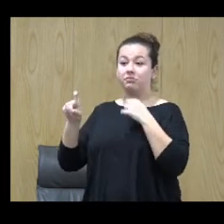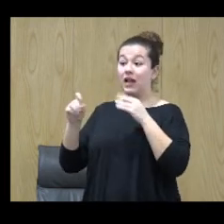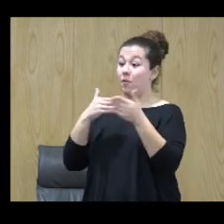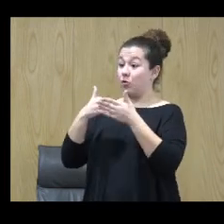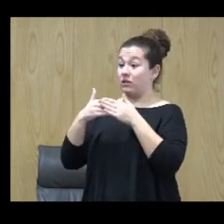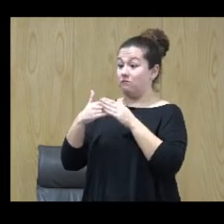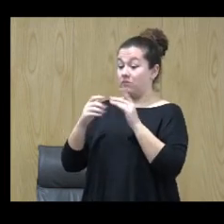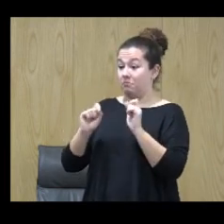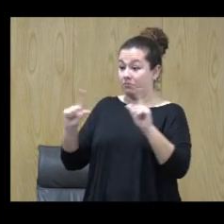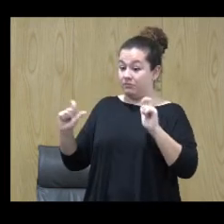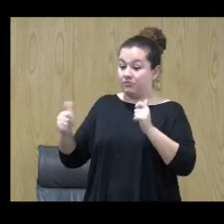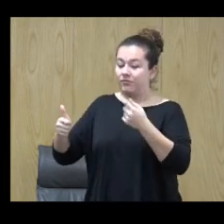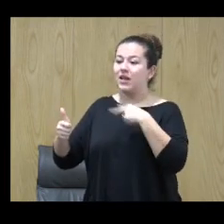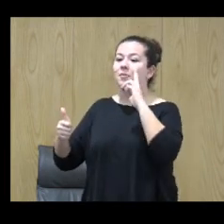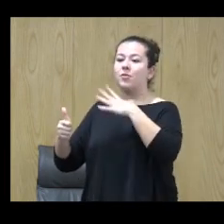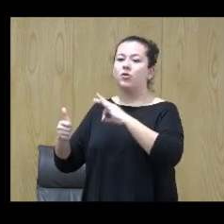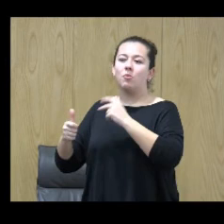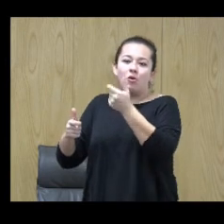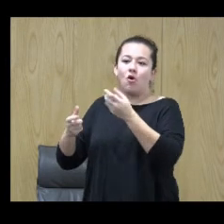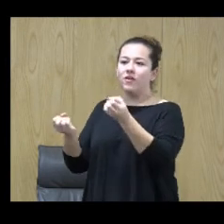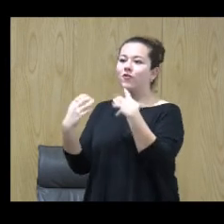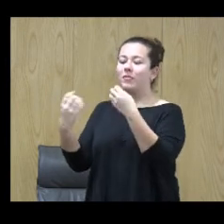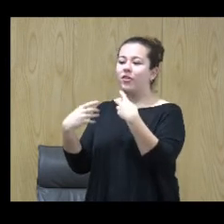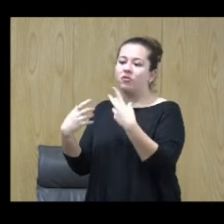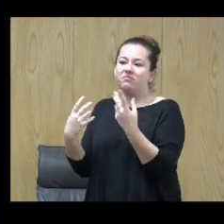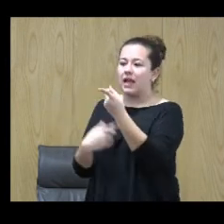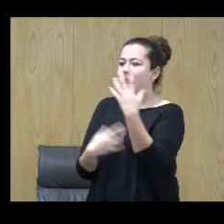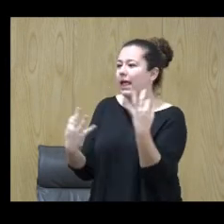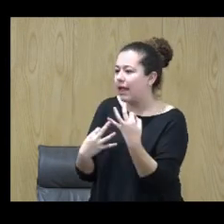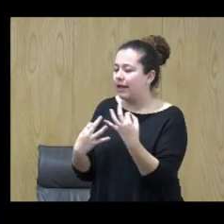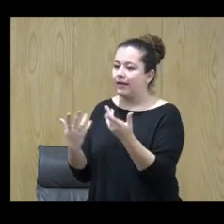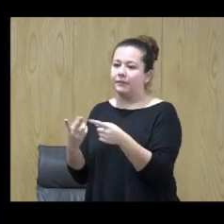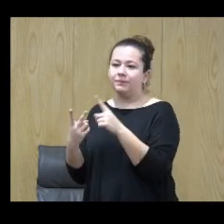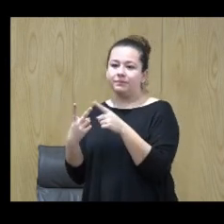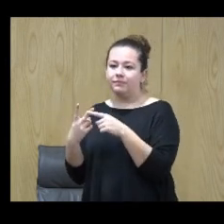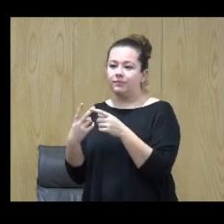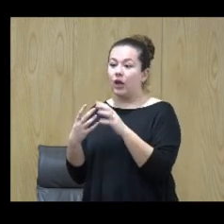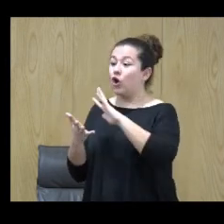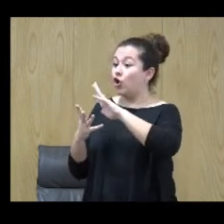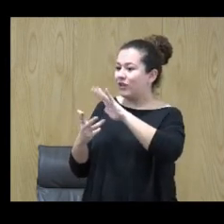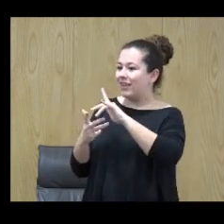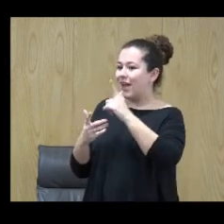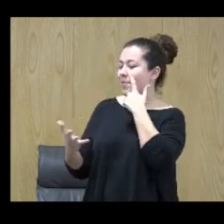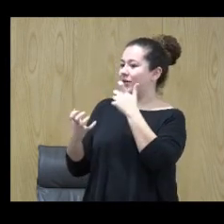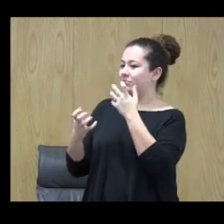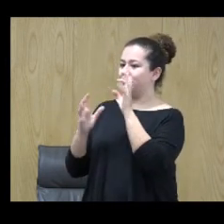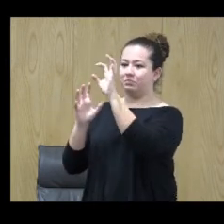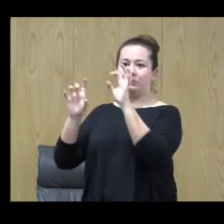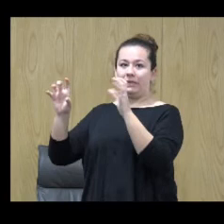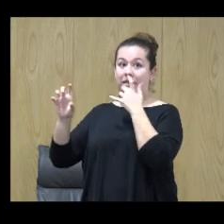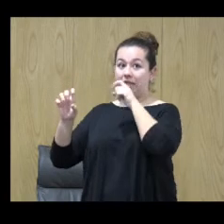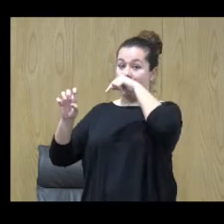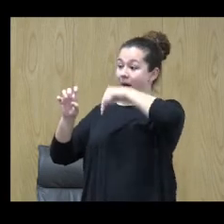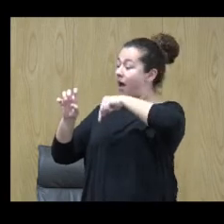ver un poco de información de qué es, un par de noticias destacadas. Si vamos bajando más